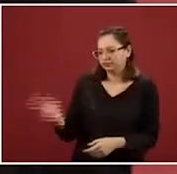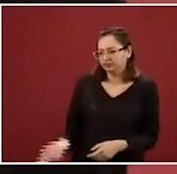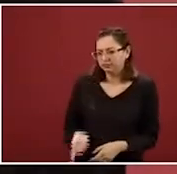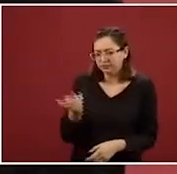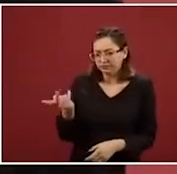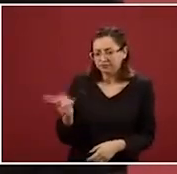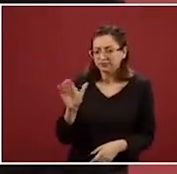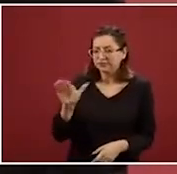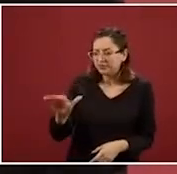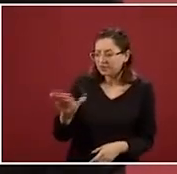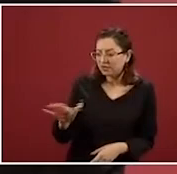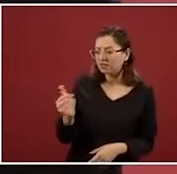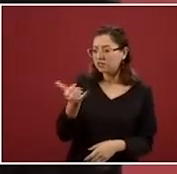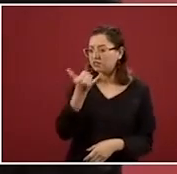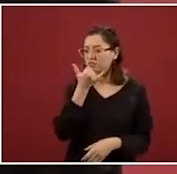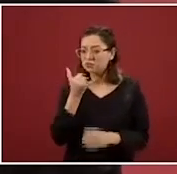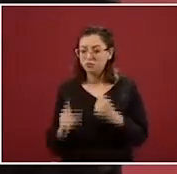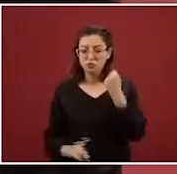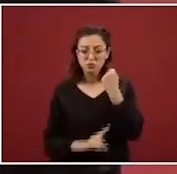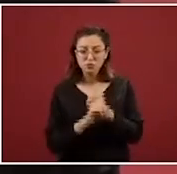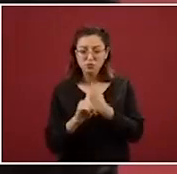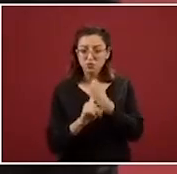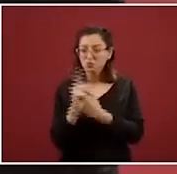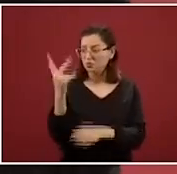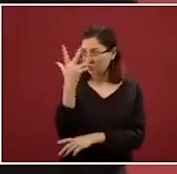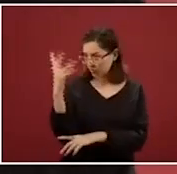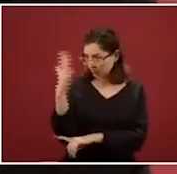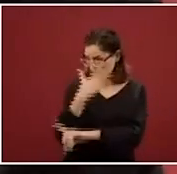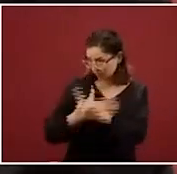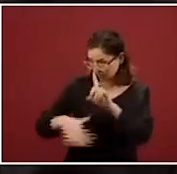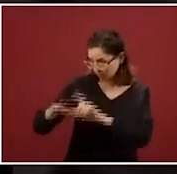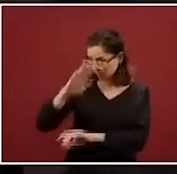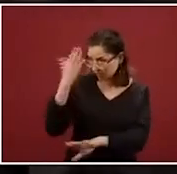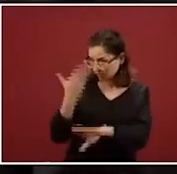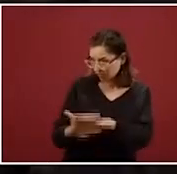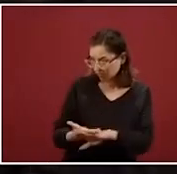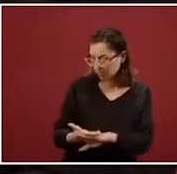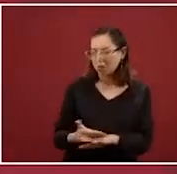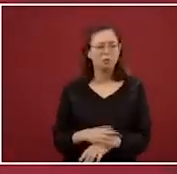un problema de afectación al medio ambiente? No.